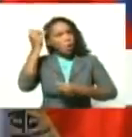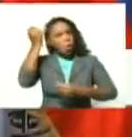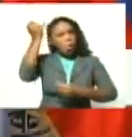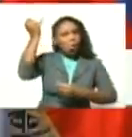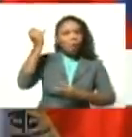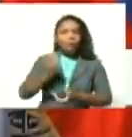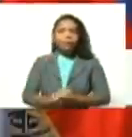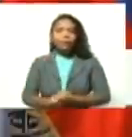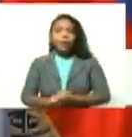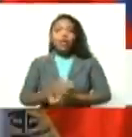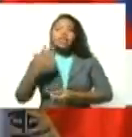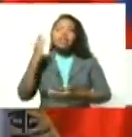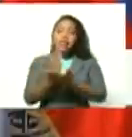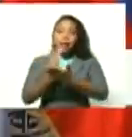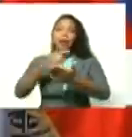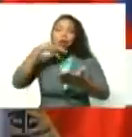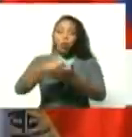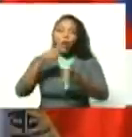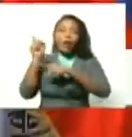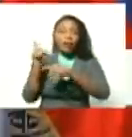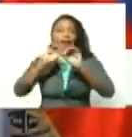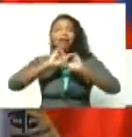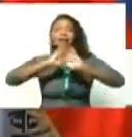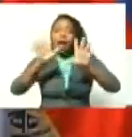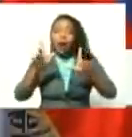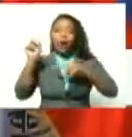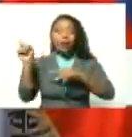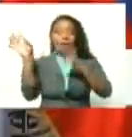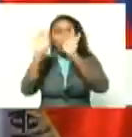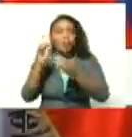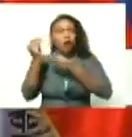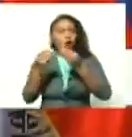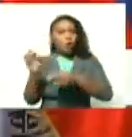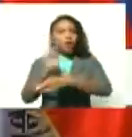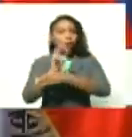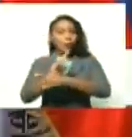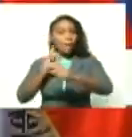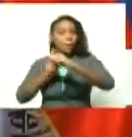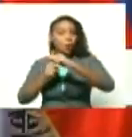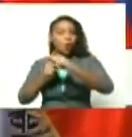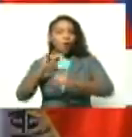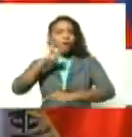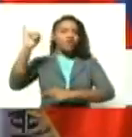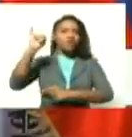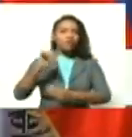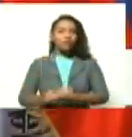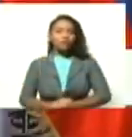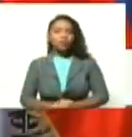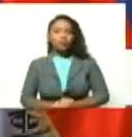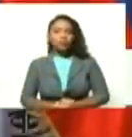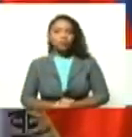que tengamos claro este tipo de trama y rápidamente la develemos y la denunciemos.